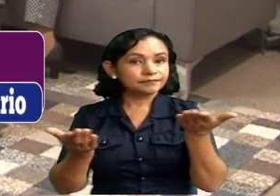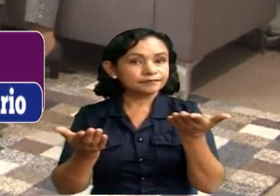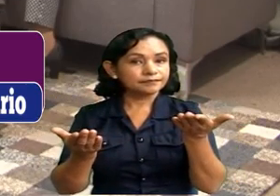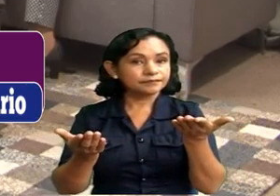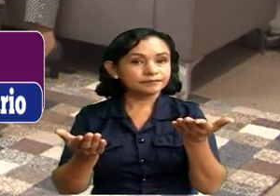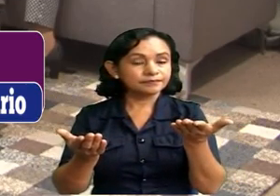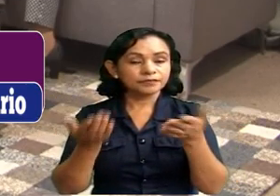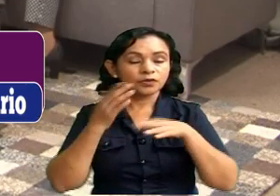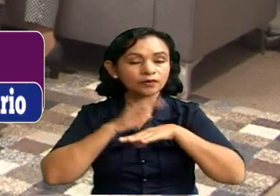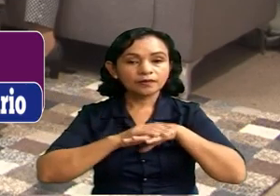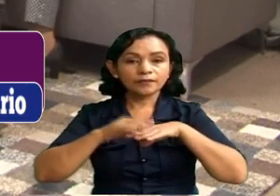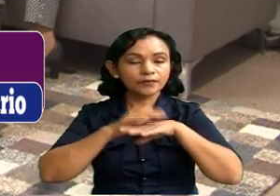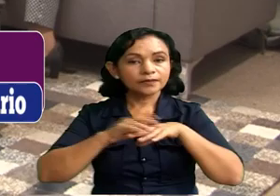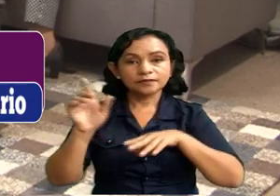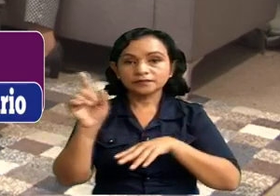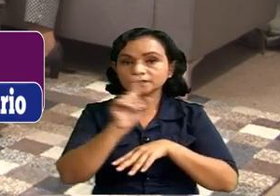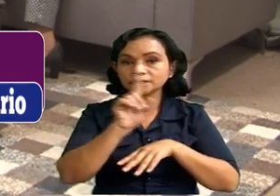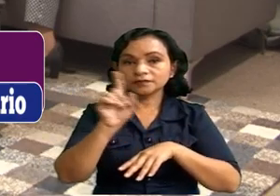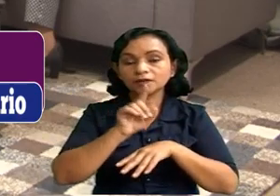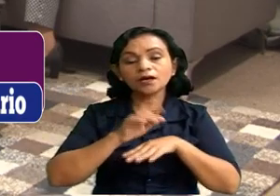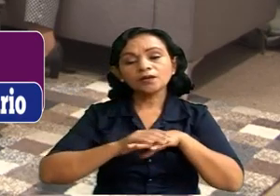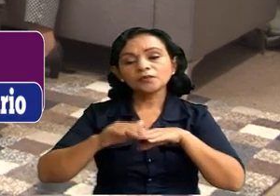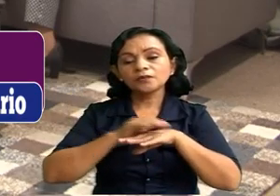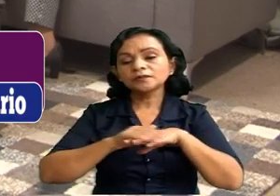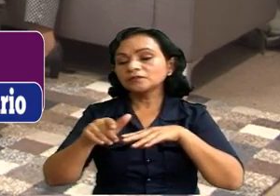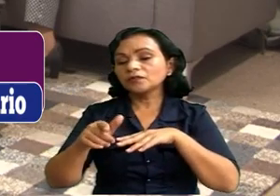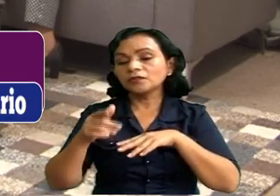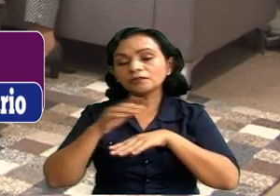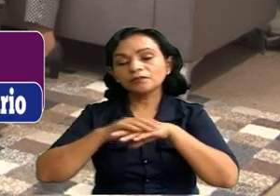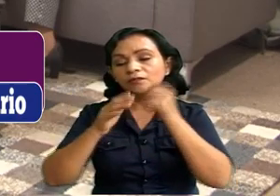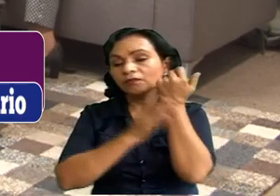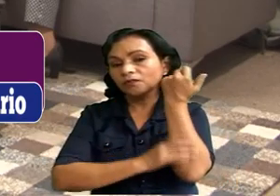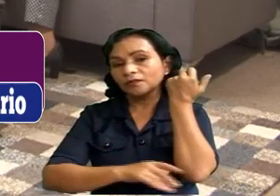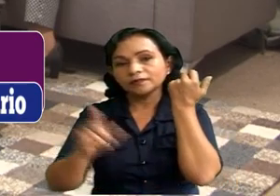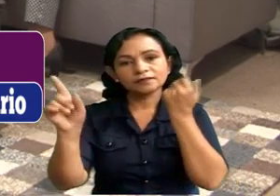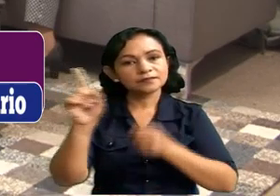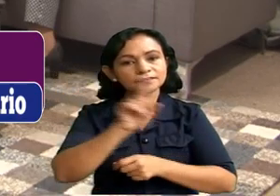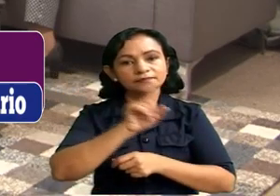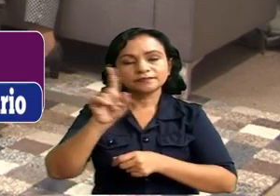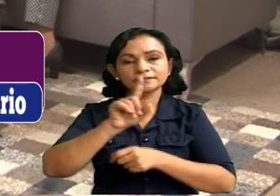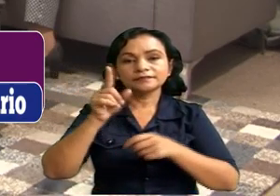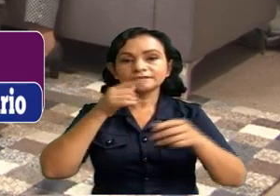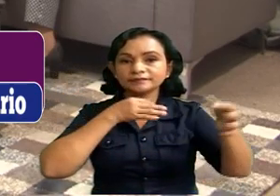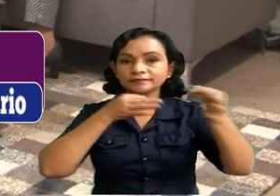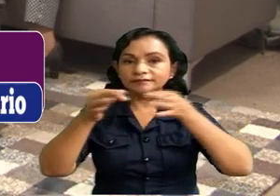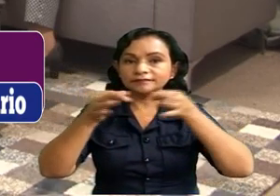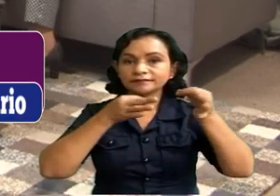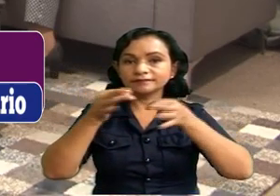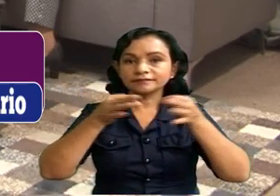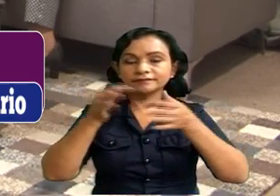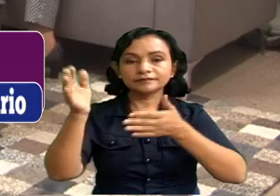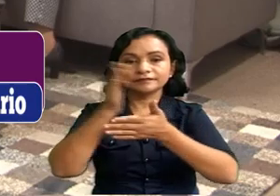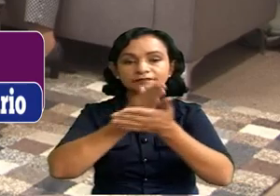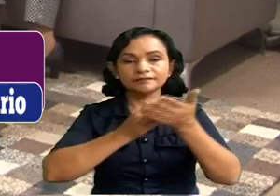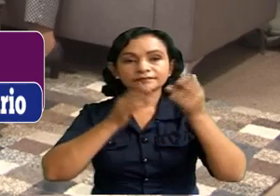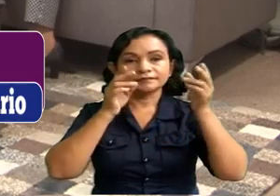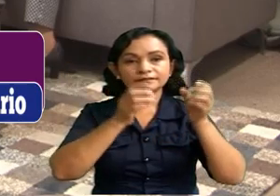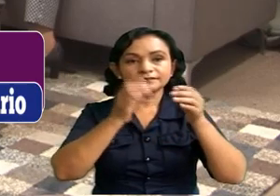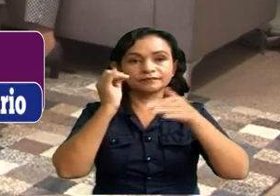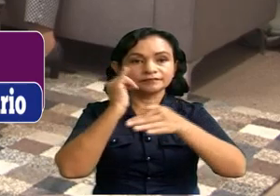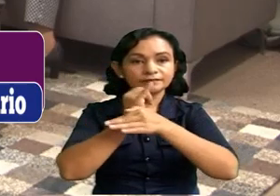de vista de la lástima, porque, ay, pobrecito, naciste pobre. Eso es uno de los mensajes que él deja claro, que muchas veces la jerarquía de la